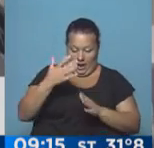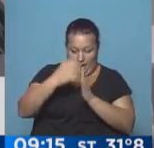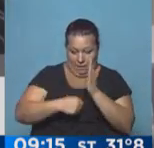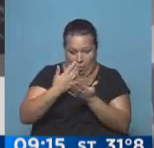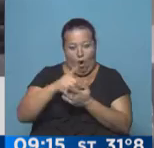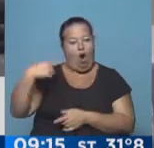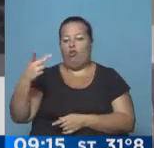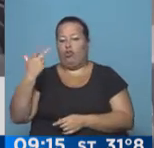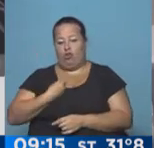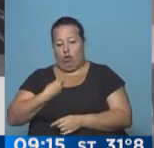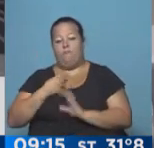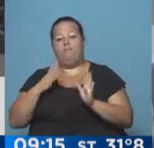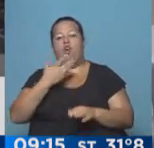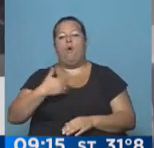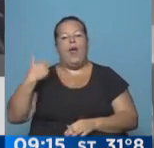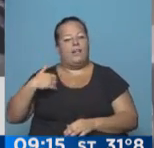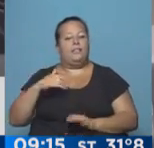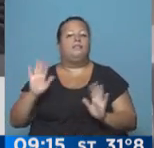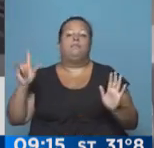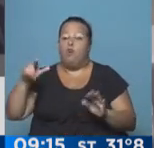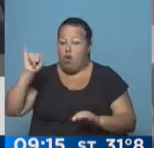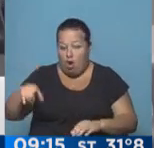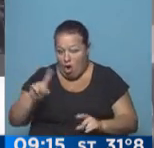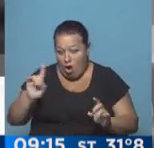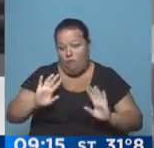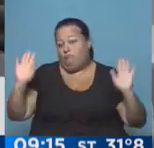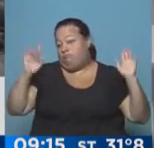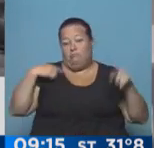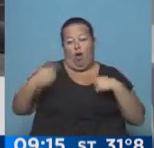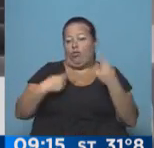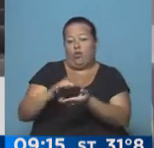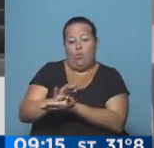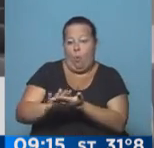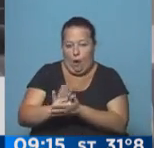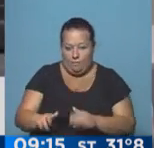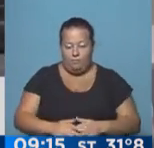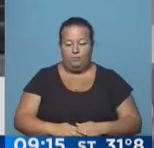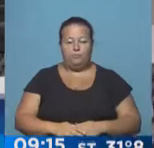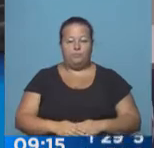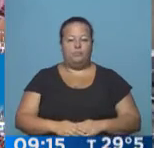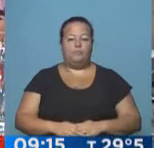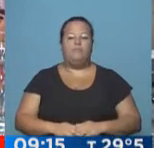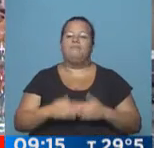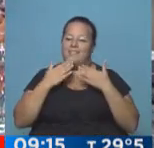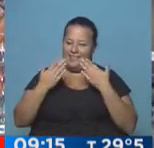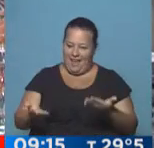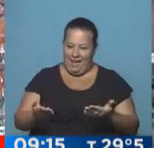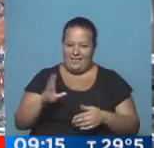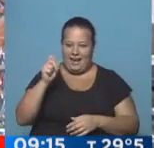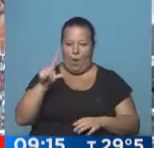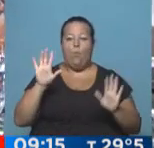otros que no aceptaron para los cuales el gobierno argentino le dice si no aceptan esta seguimos negociando gracias